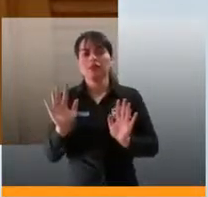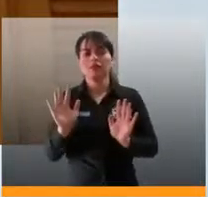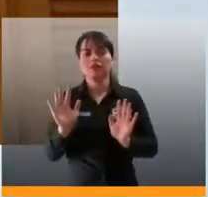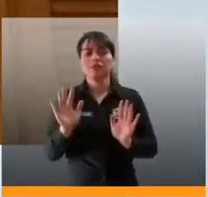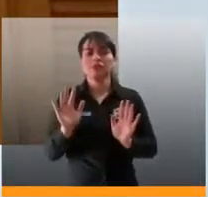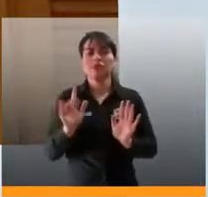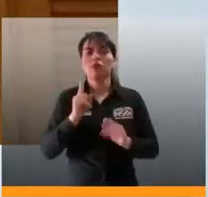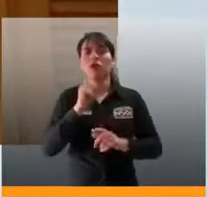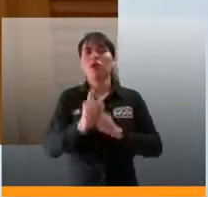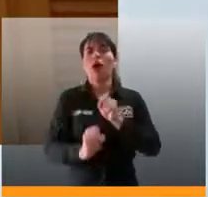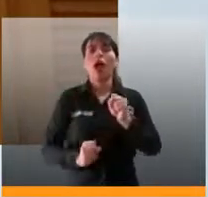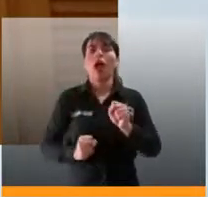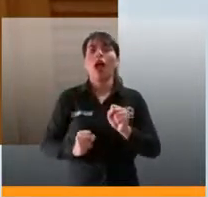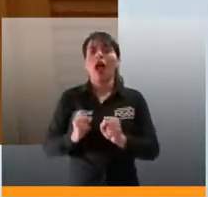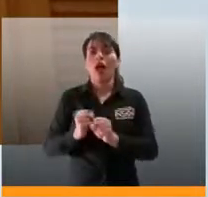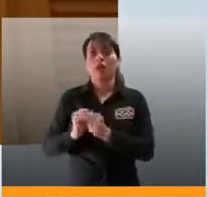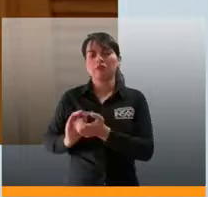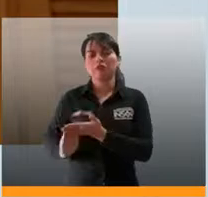más de un año